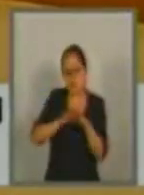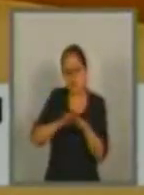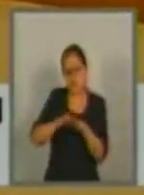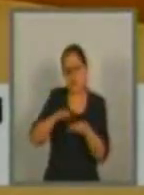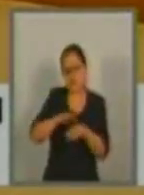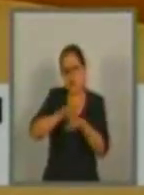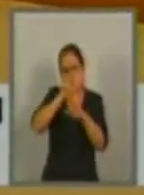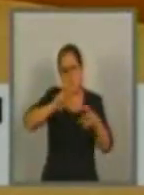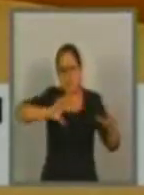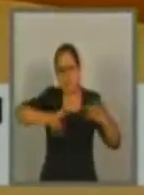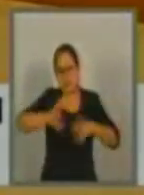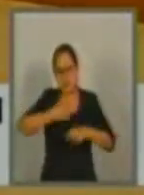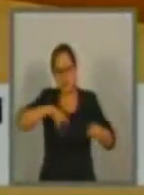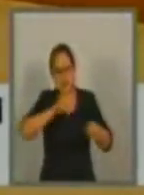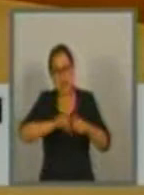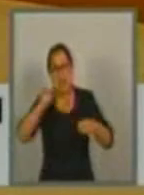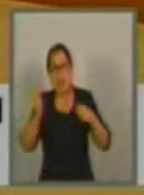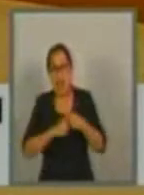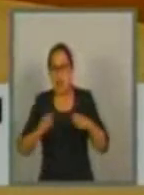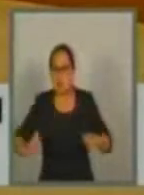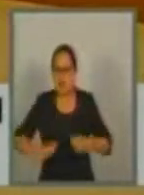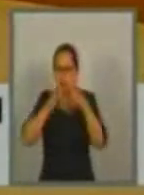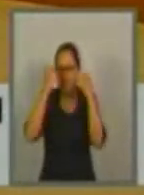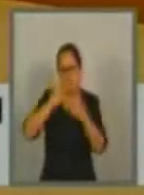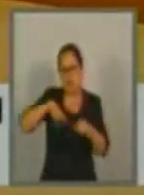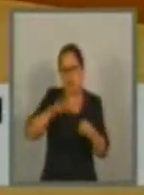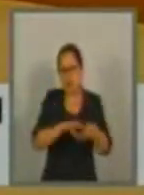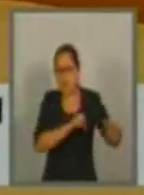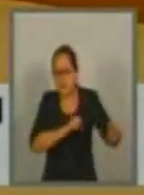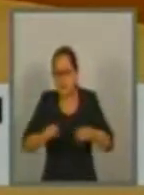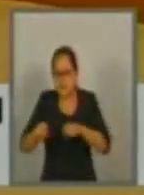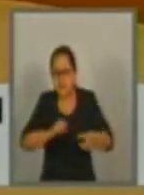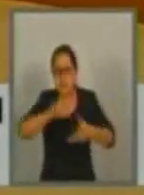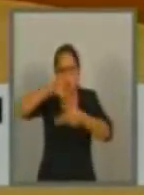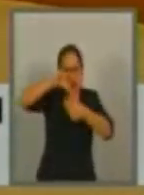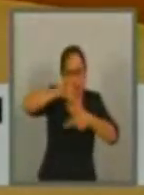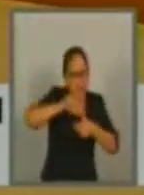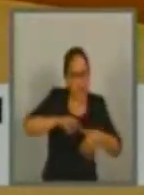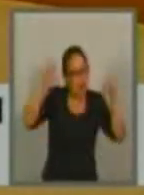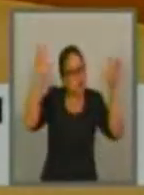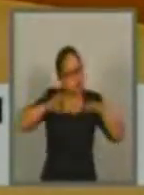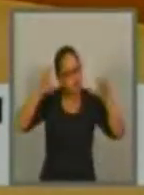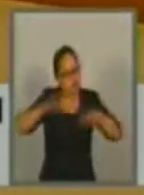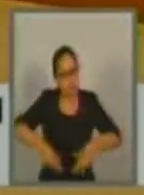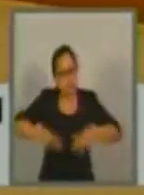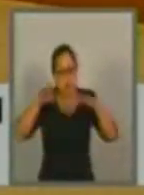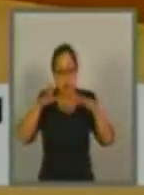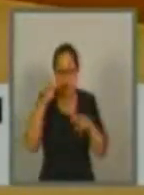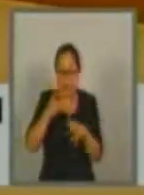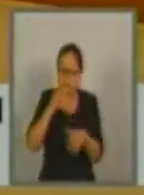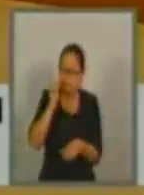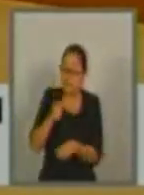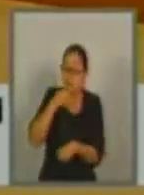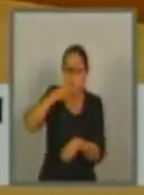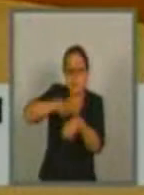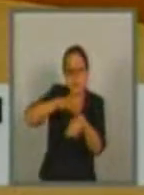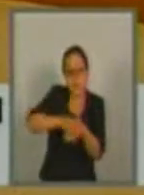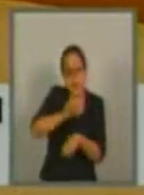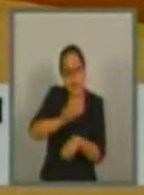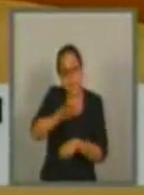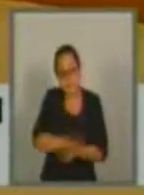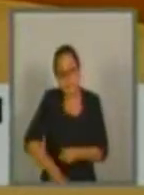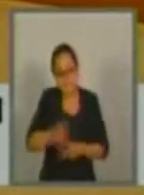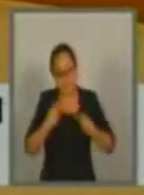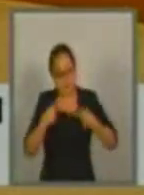ante desastres naturales y emergencias de protección civil, al mantener informada a la ciudadanía